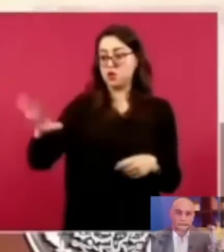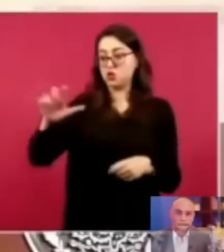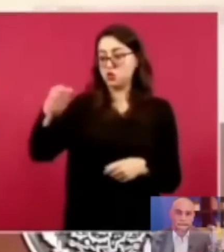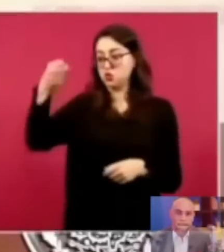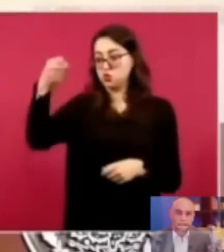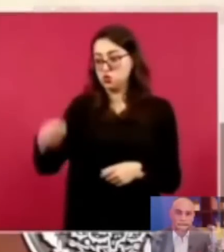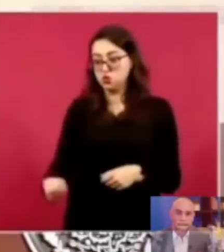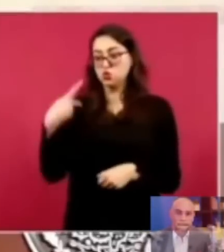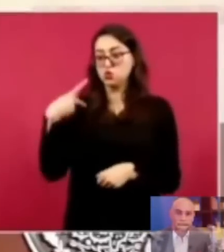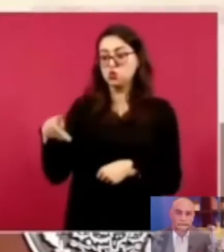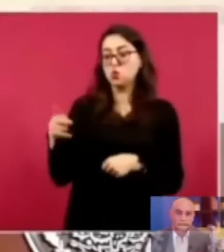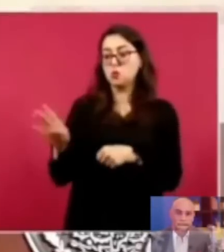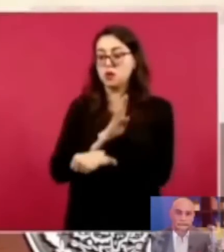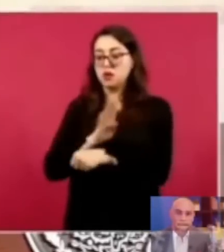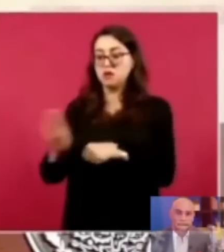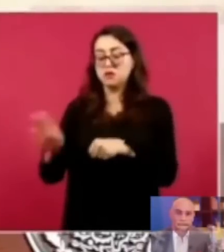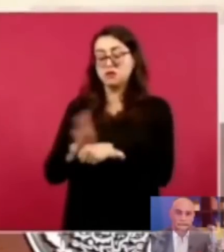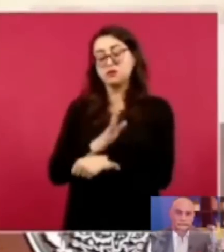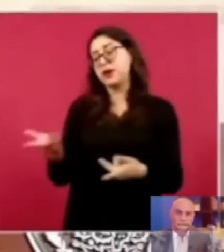corruptos